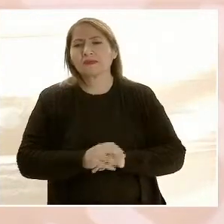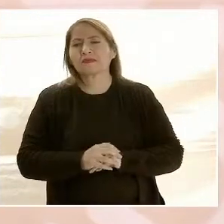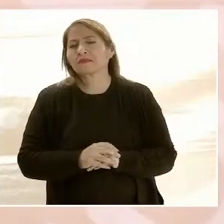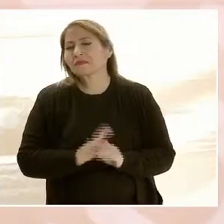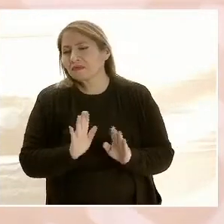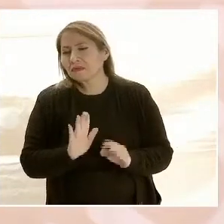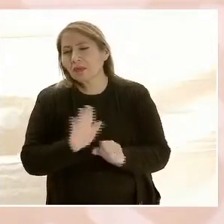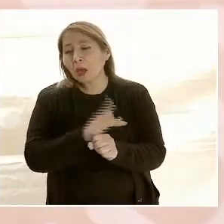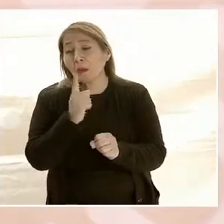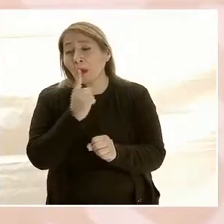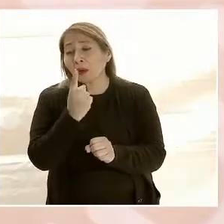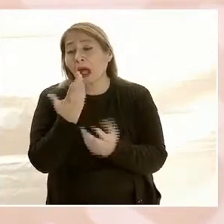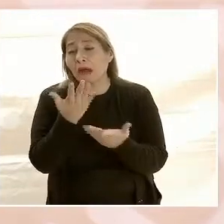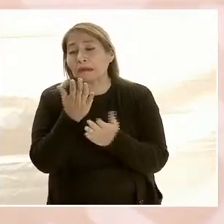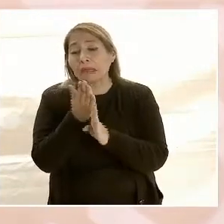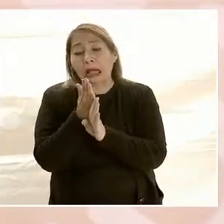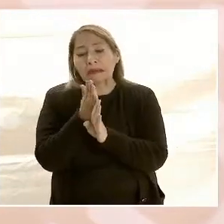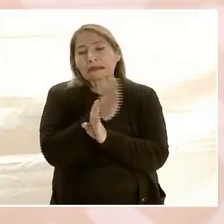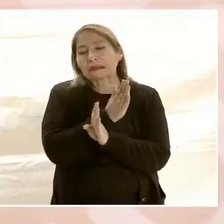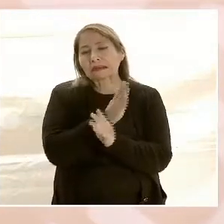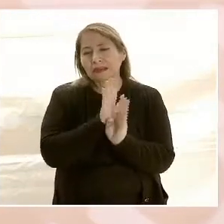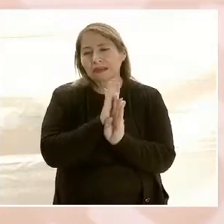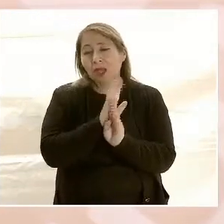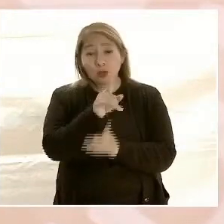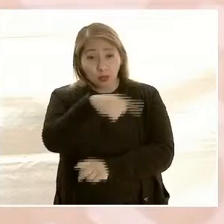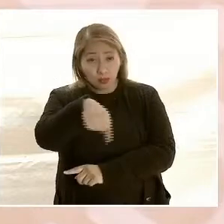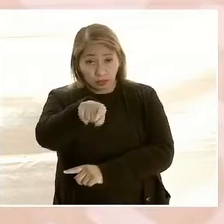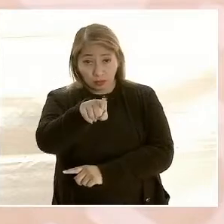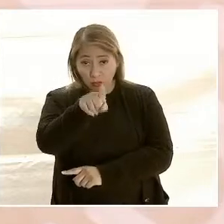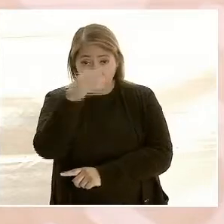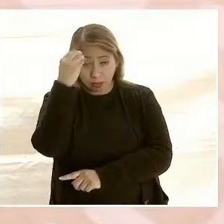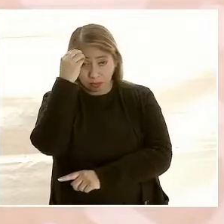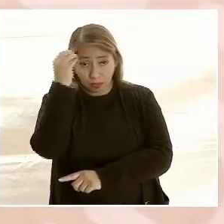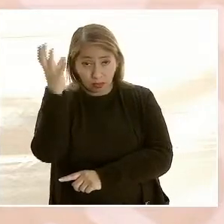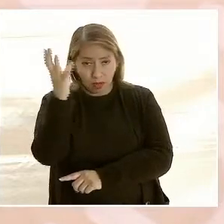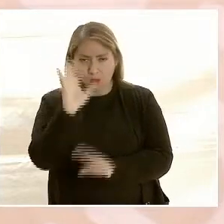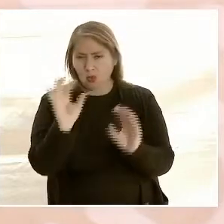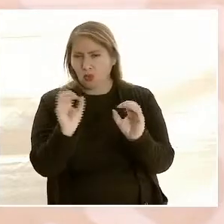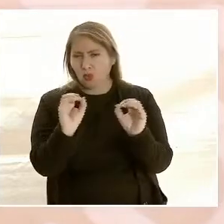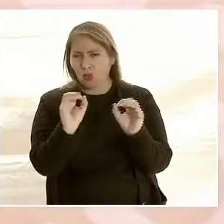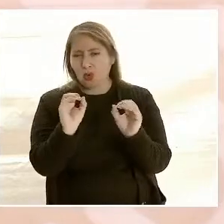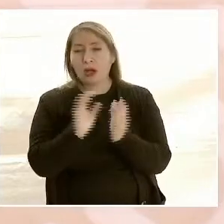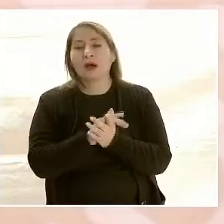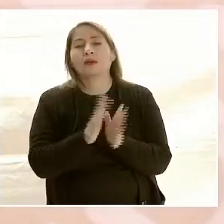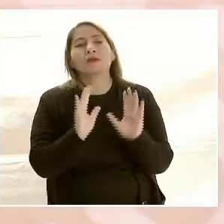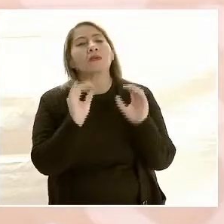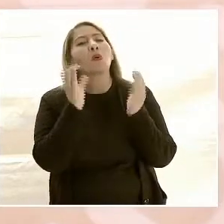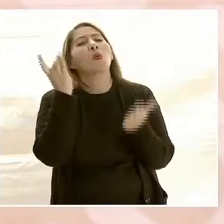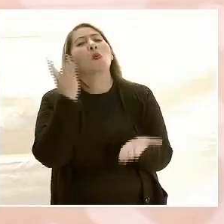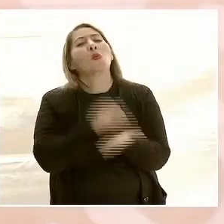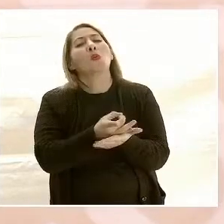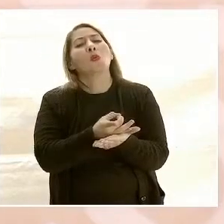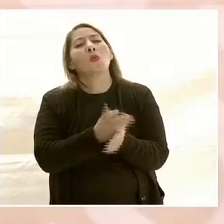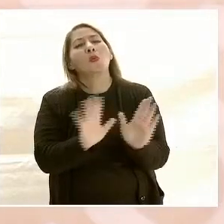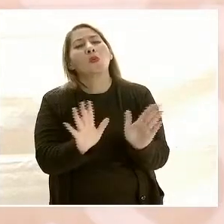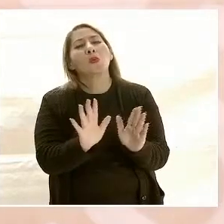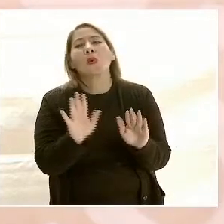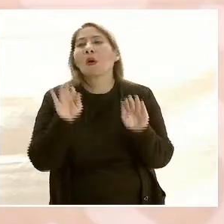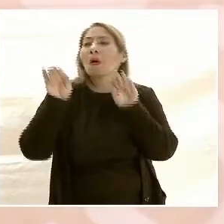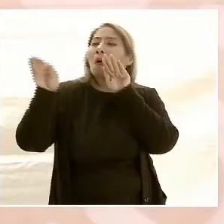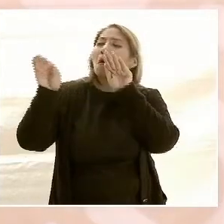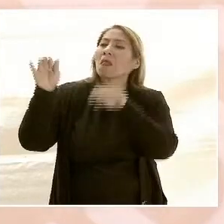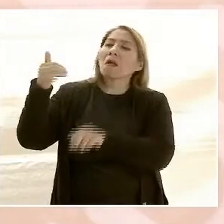porque antes, no lo olvidemos, lo único que hacían era llamar a